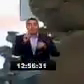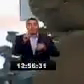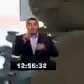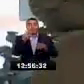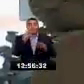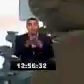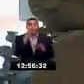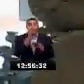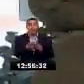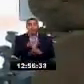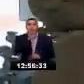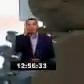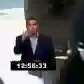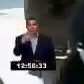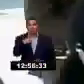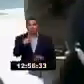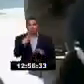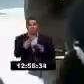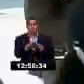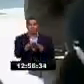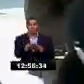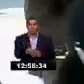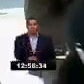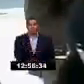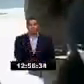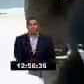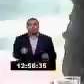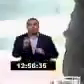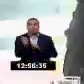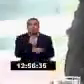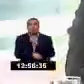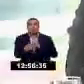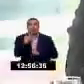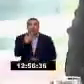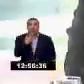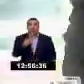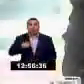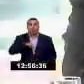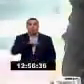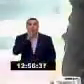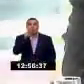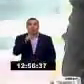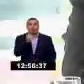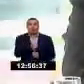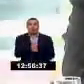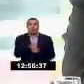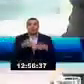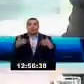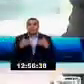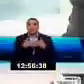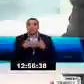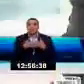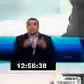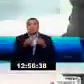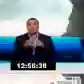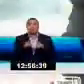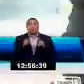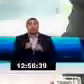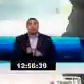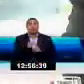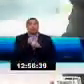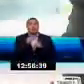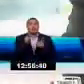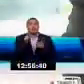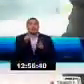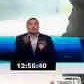detenciones cada una, nunca tuvieron una privación de libertad o sanción alguna. Debemos actuar en equipo, de manera especial la función judicial. La